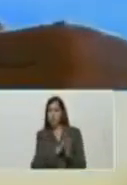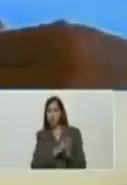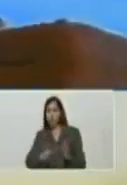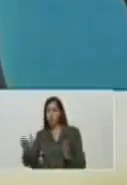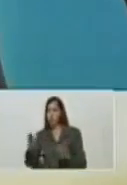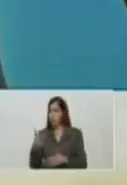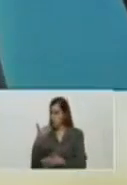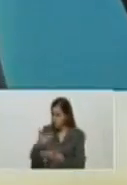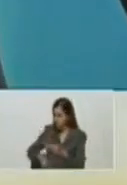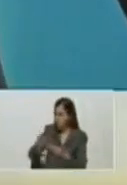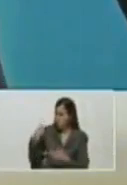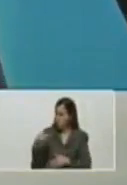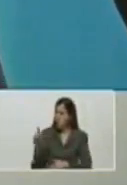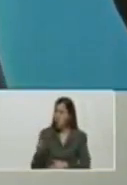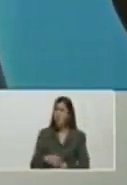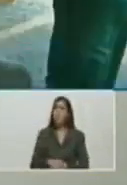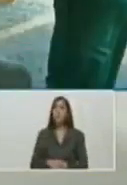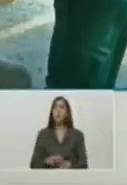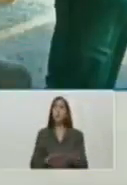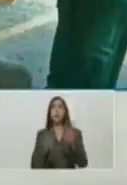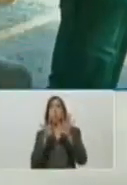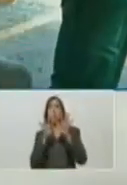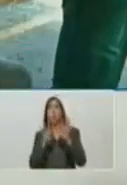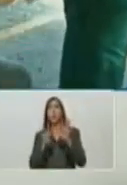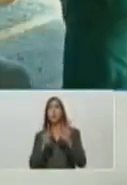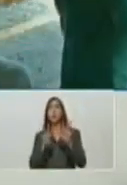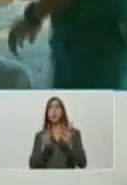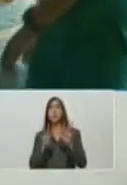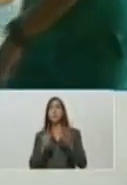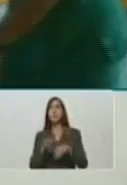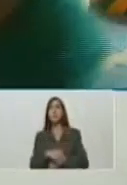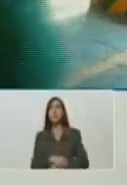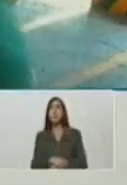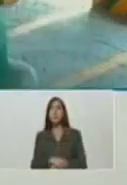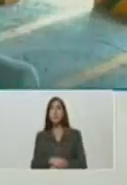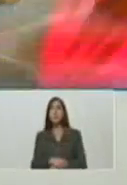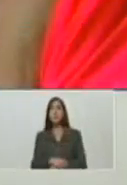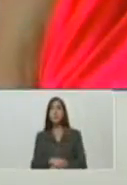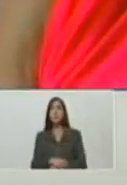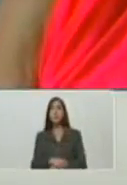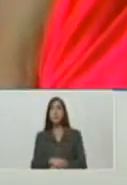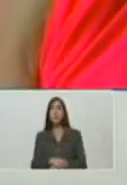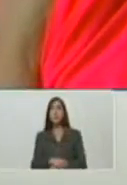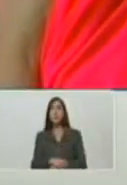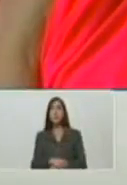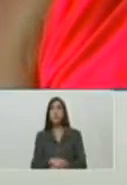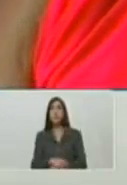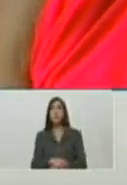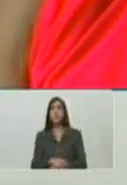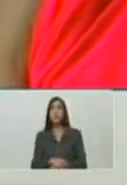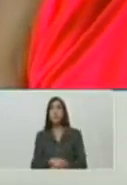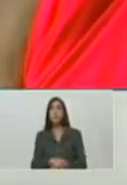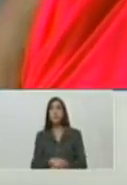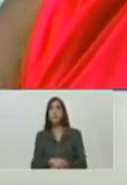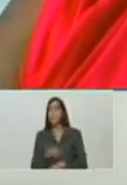ahí. 9. ¿Ah? No es poca